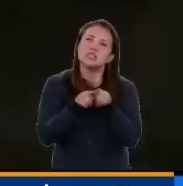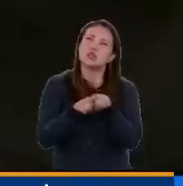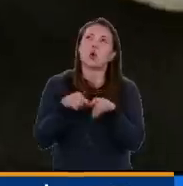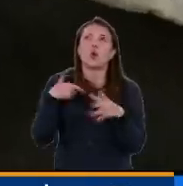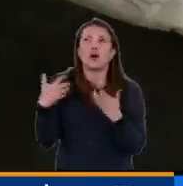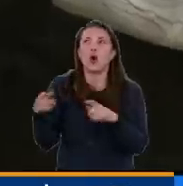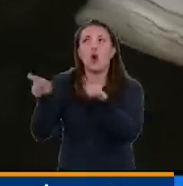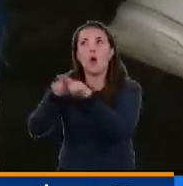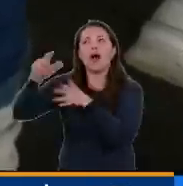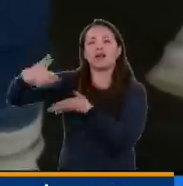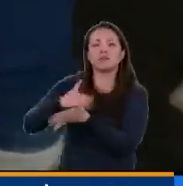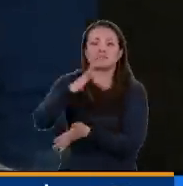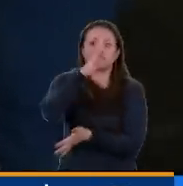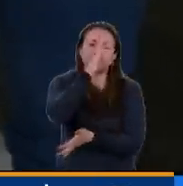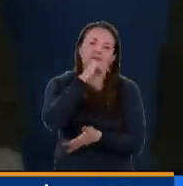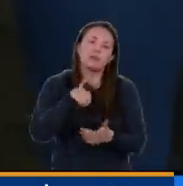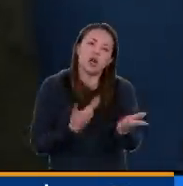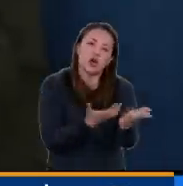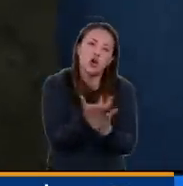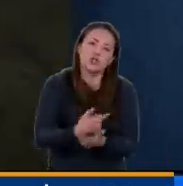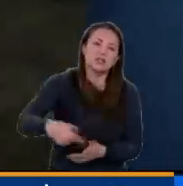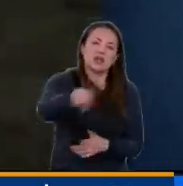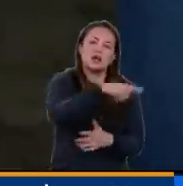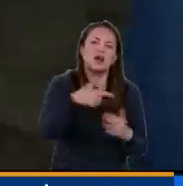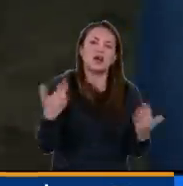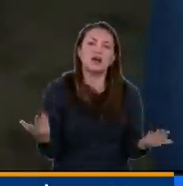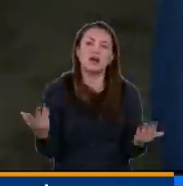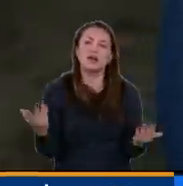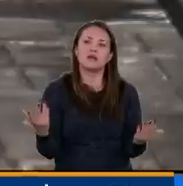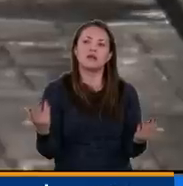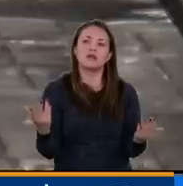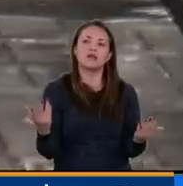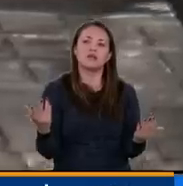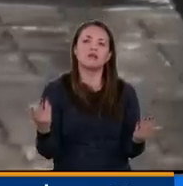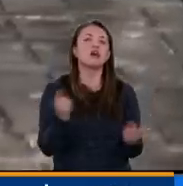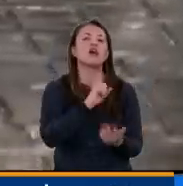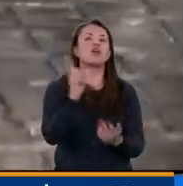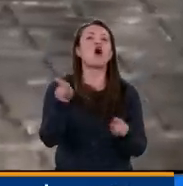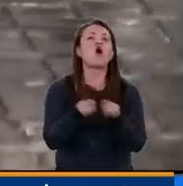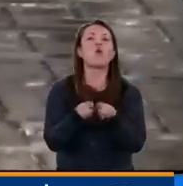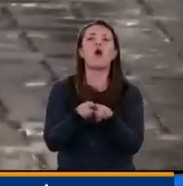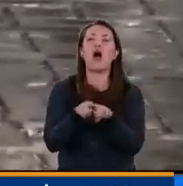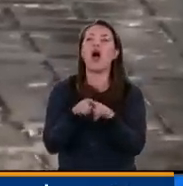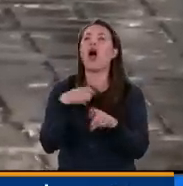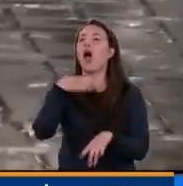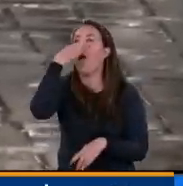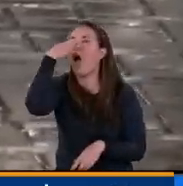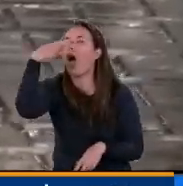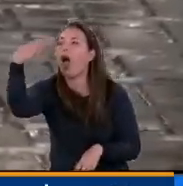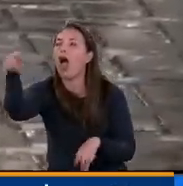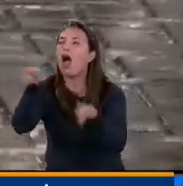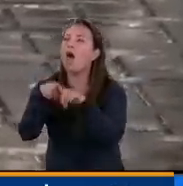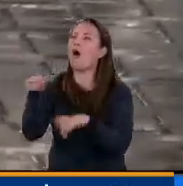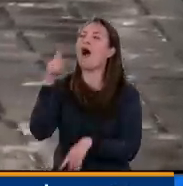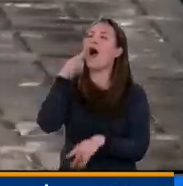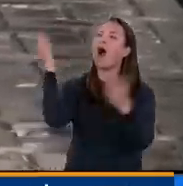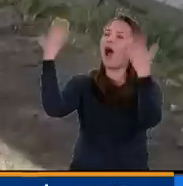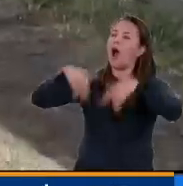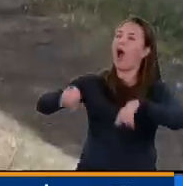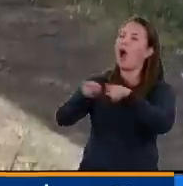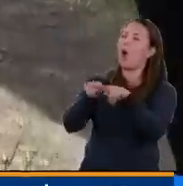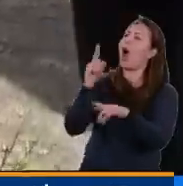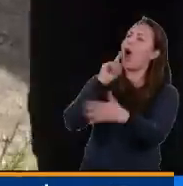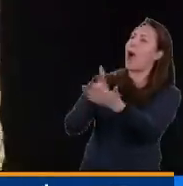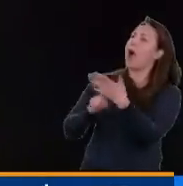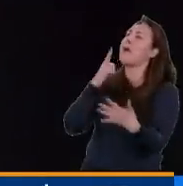vida, era que no se dejen llevar por las apariencias, no se dejen llevar por